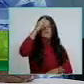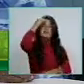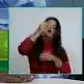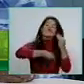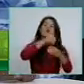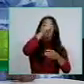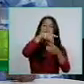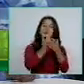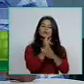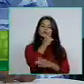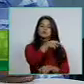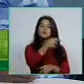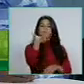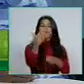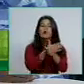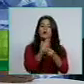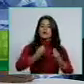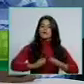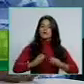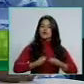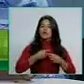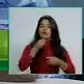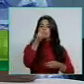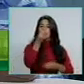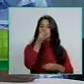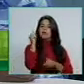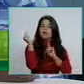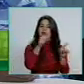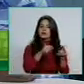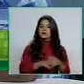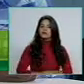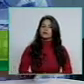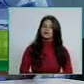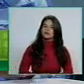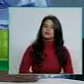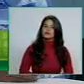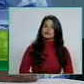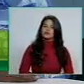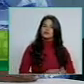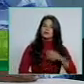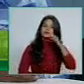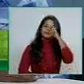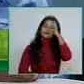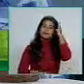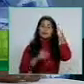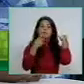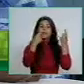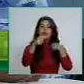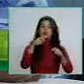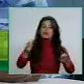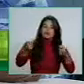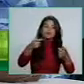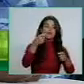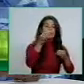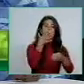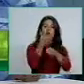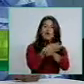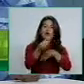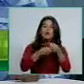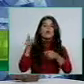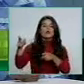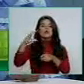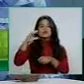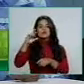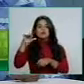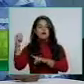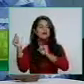dándole capacitación técnica para que mejoren la calidad del producto que están ofreciendo a la población. Entonces, bueno, allí vemos cómo a través de